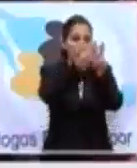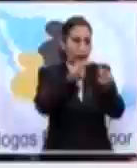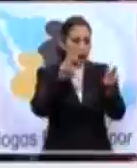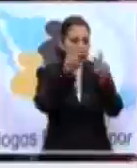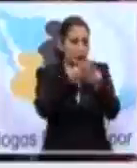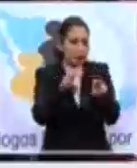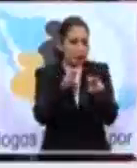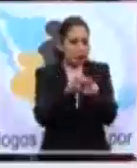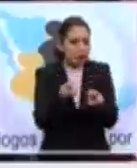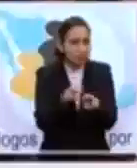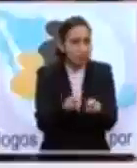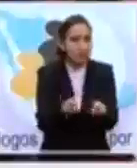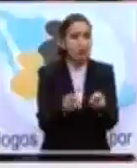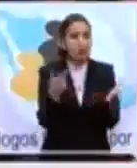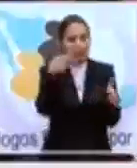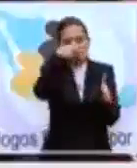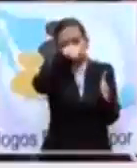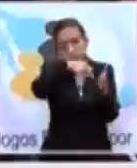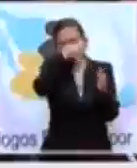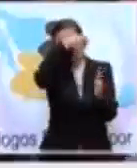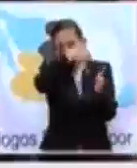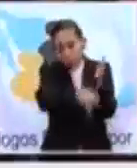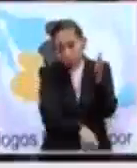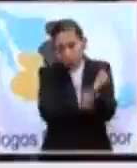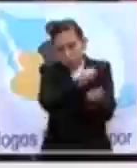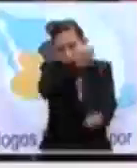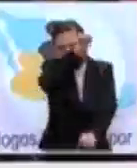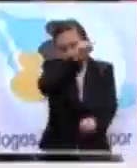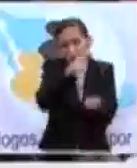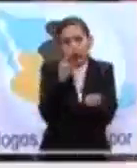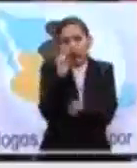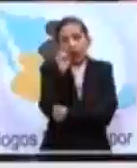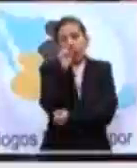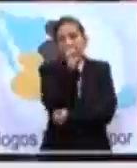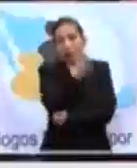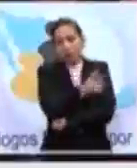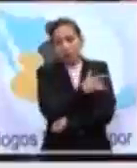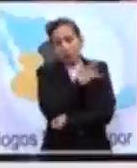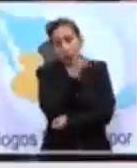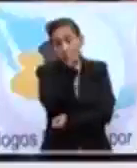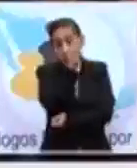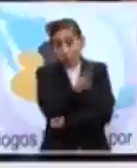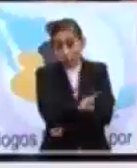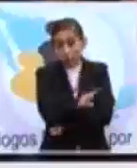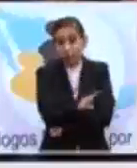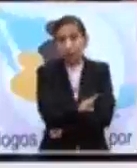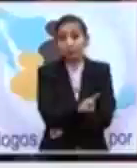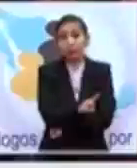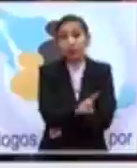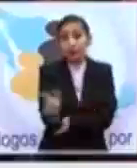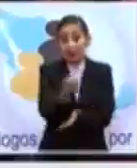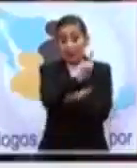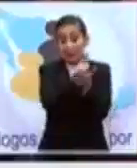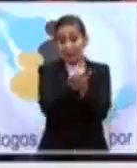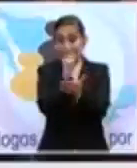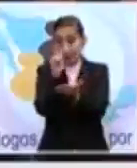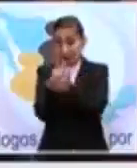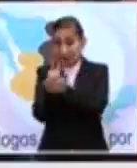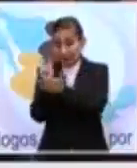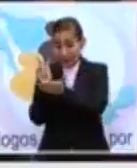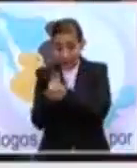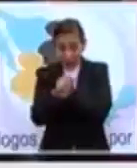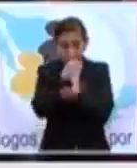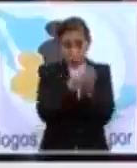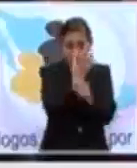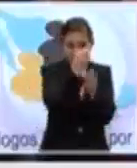análisis hacia el interior. Hay que considerar que efectivamente las reformas que se